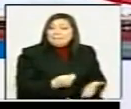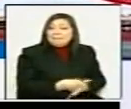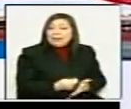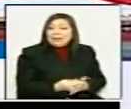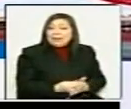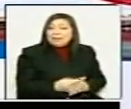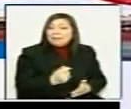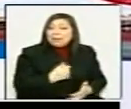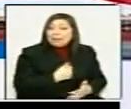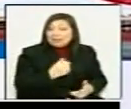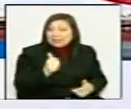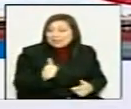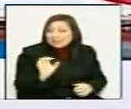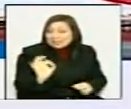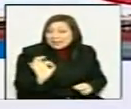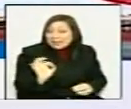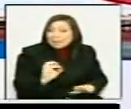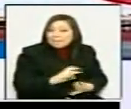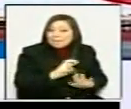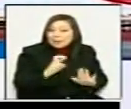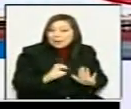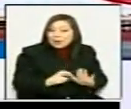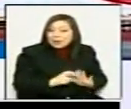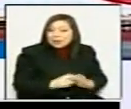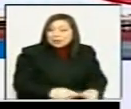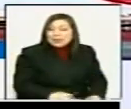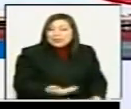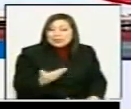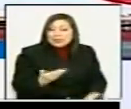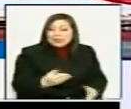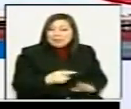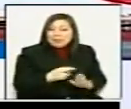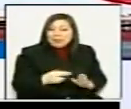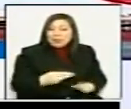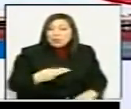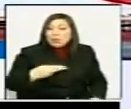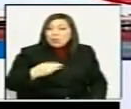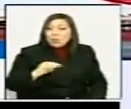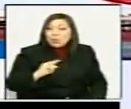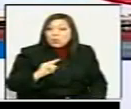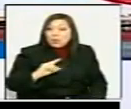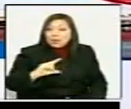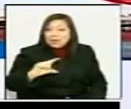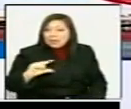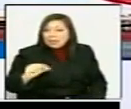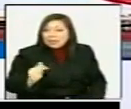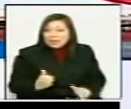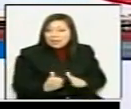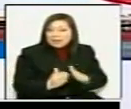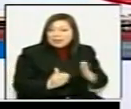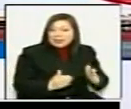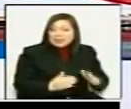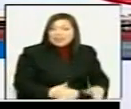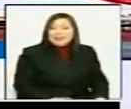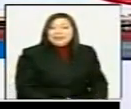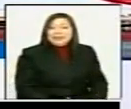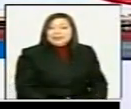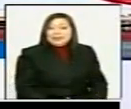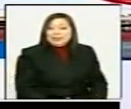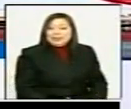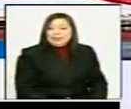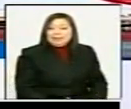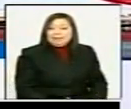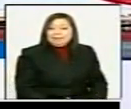para el mismo proyecto entre la entidad, que es el proyecto Guayaga, y la contratista, que es Odebrecht.